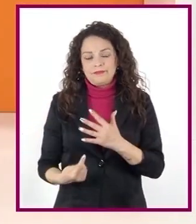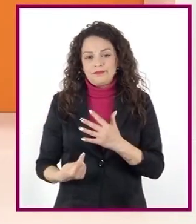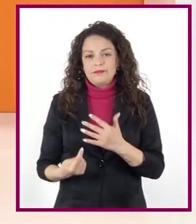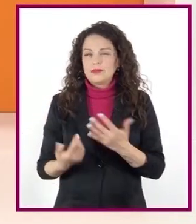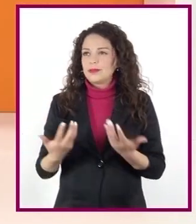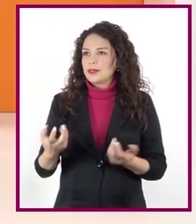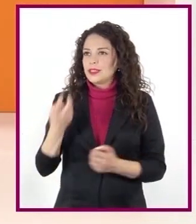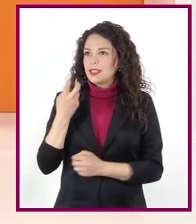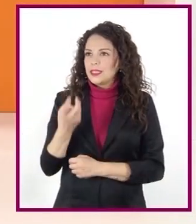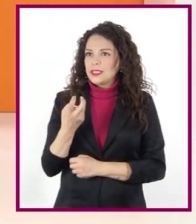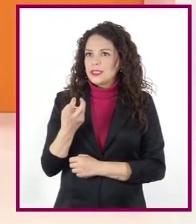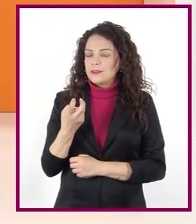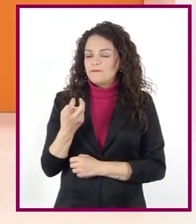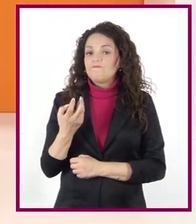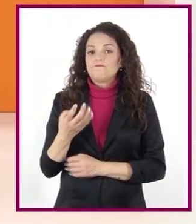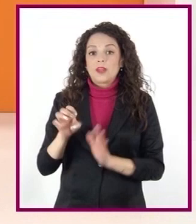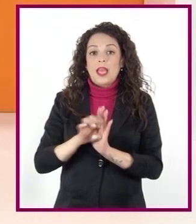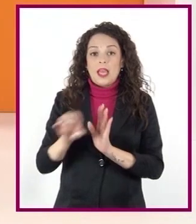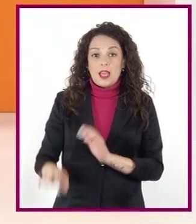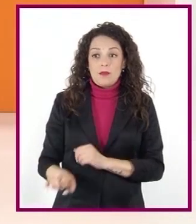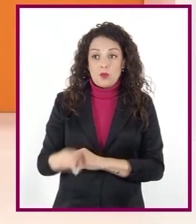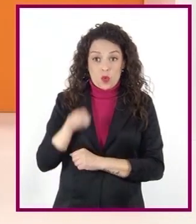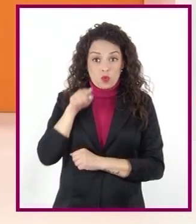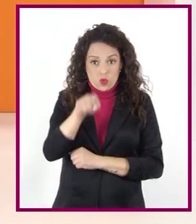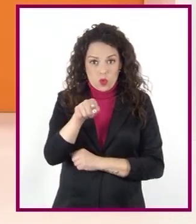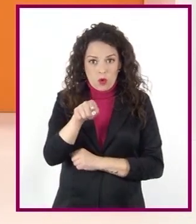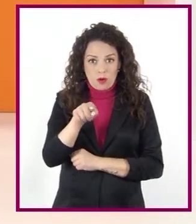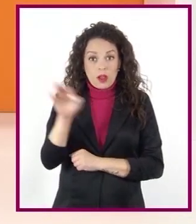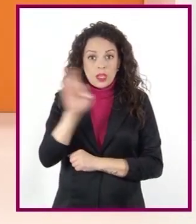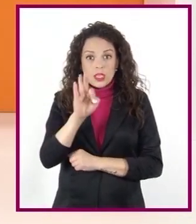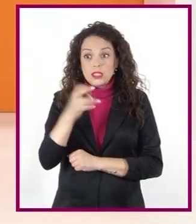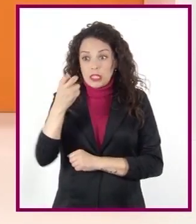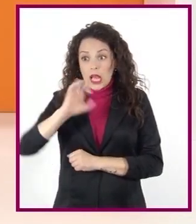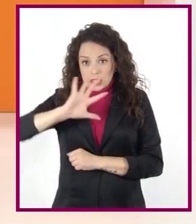hubiesen reaccionado ustedes ante un problema como el de Aarón?